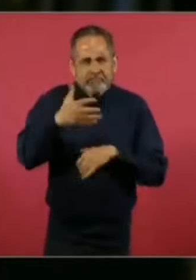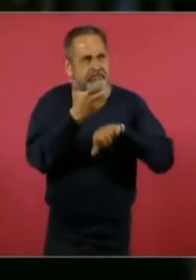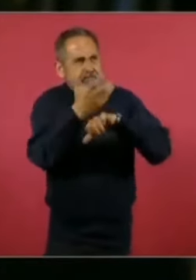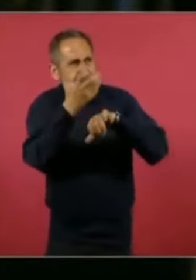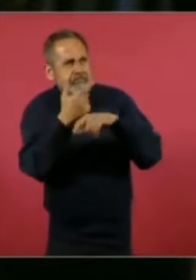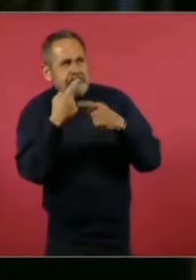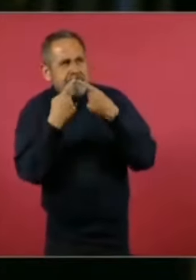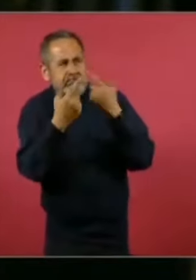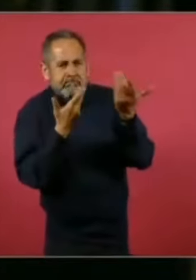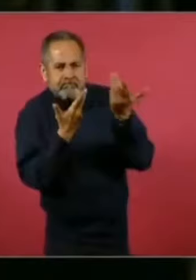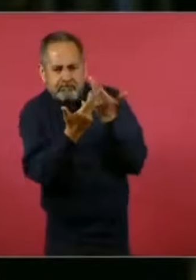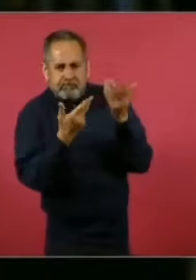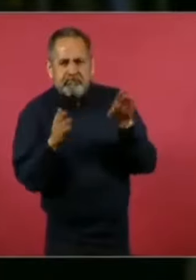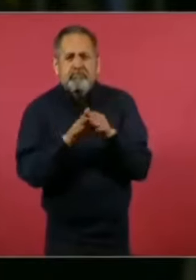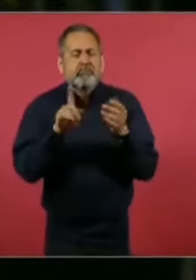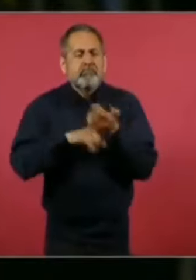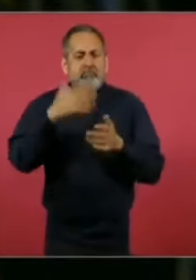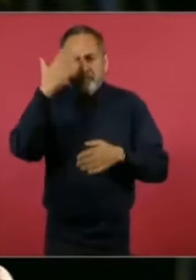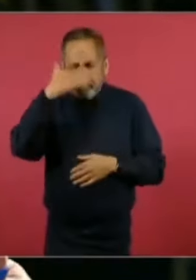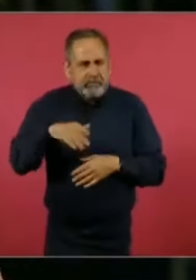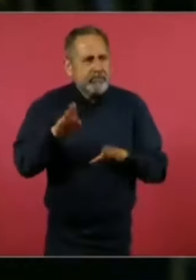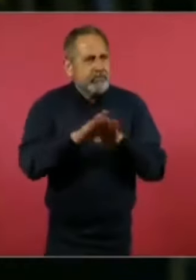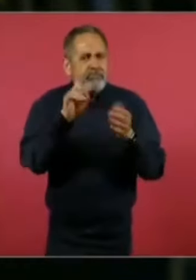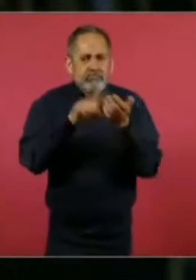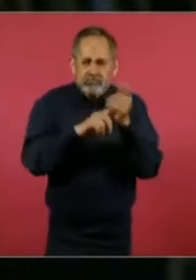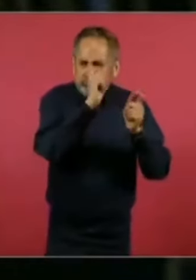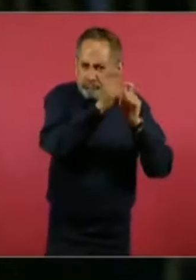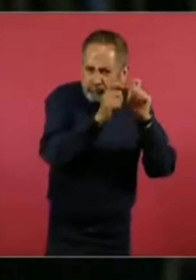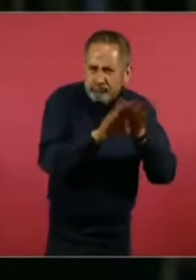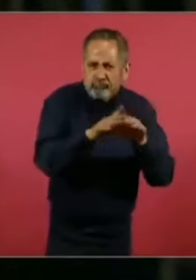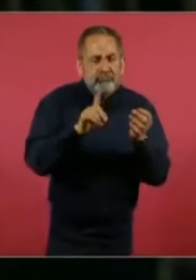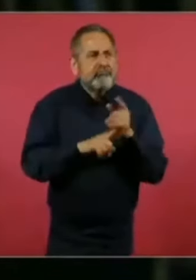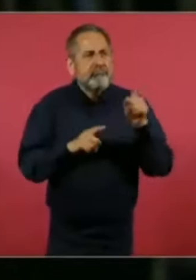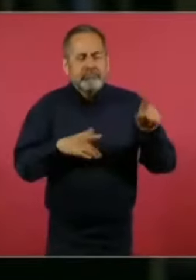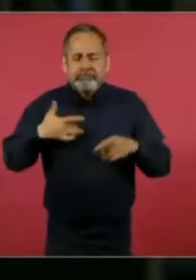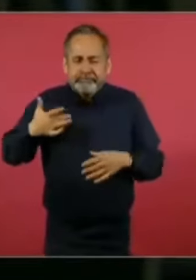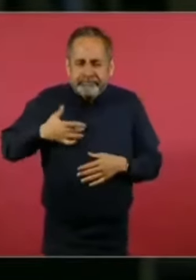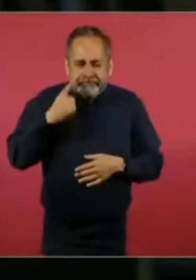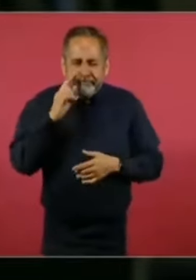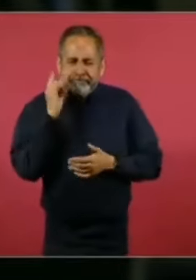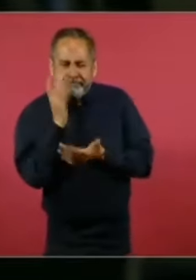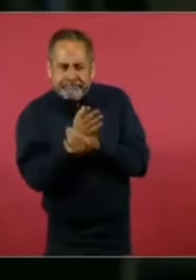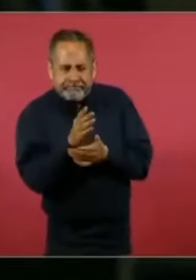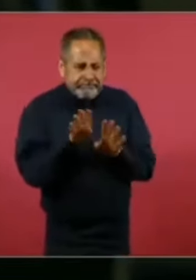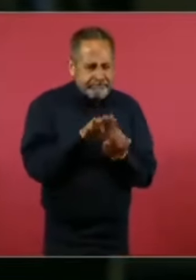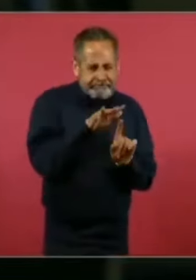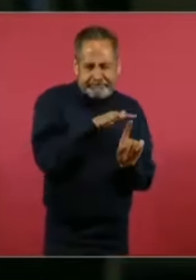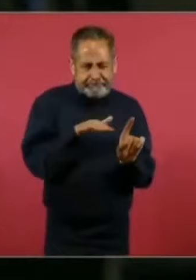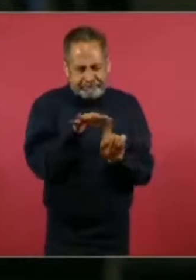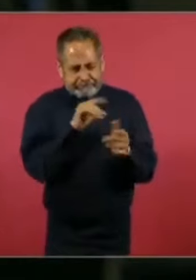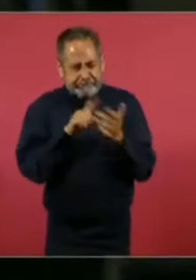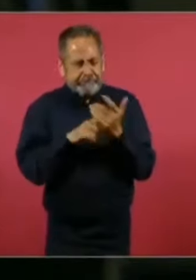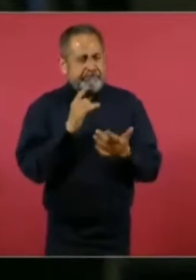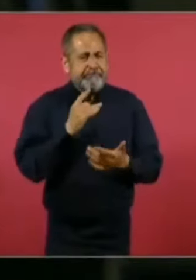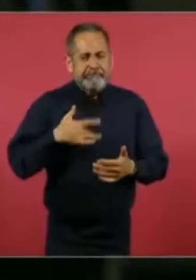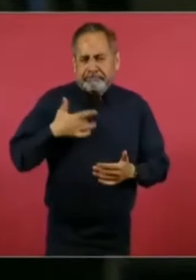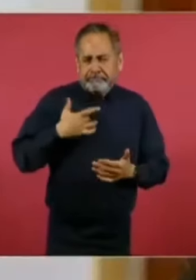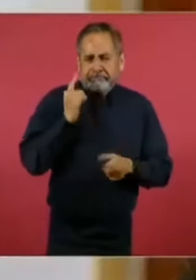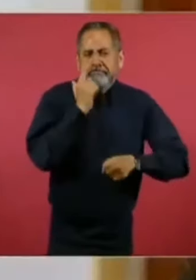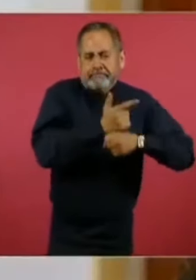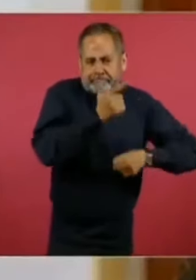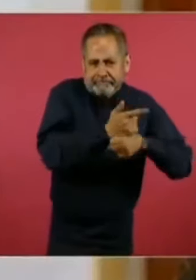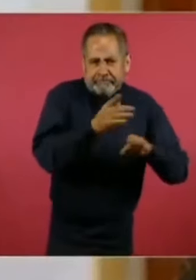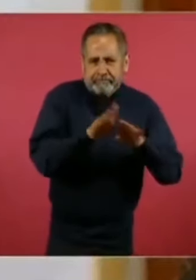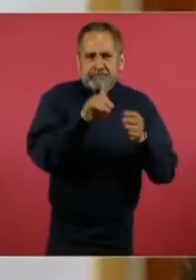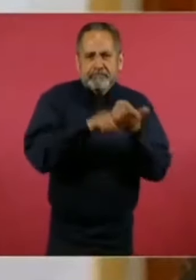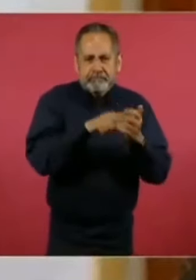norteamericanos, sé cómo reaccionan, puedo intuir, puedo adivinar, puedo percibir, en fin, cómo